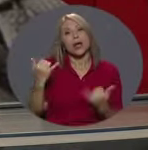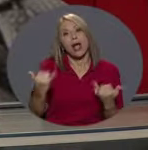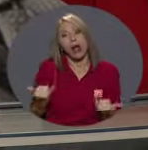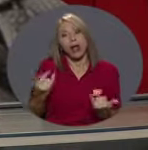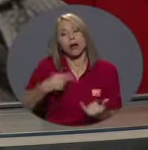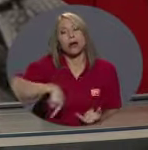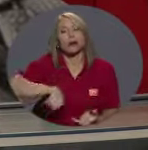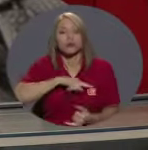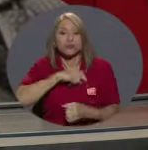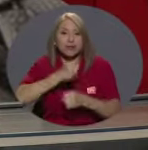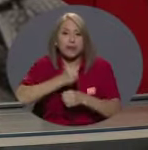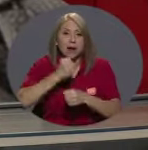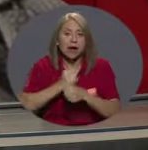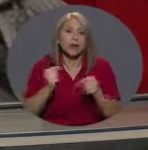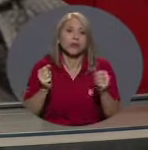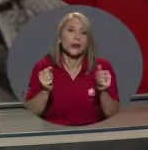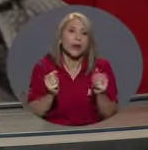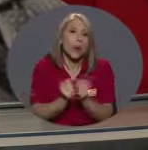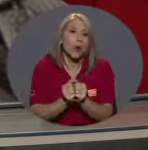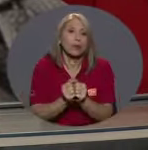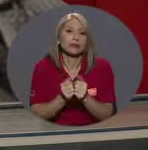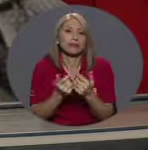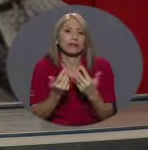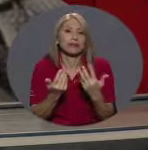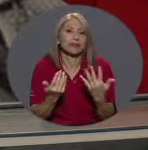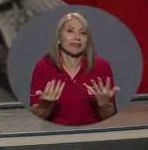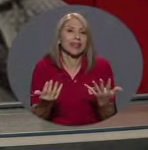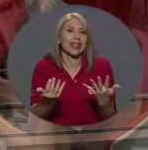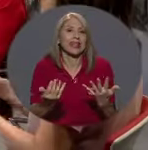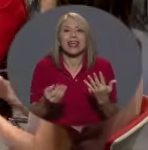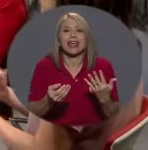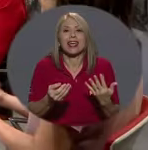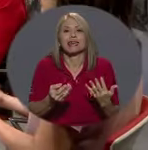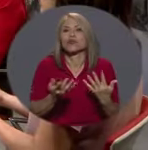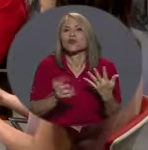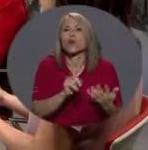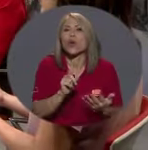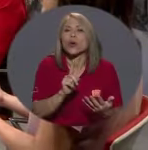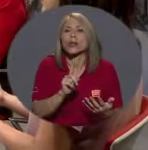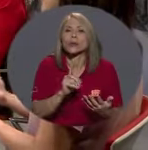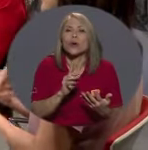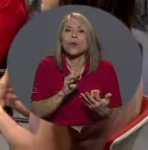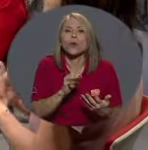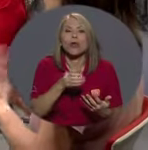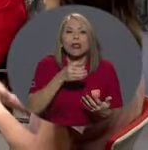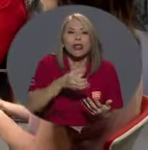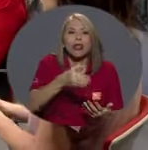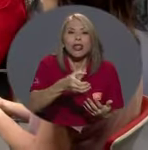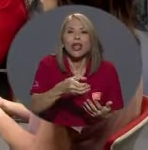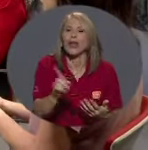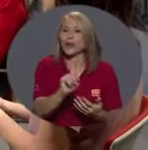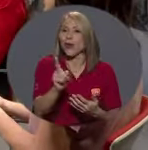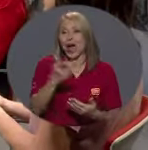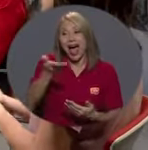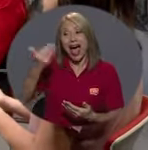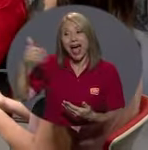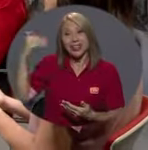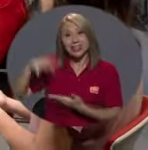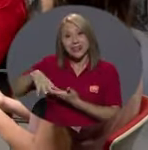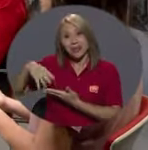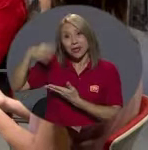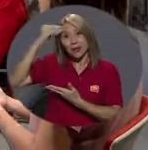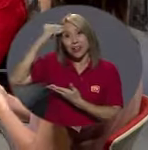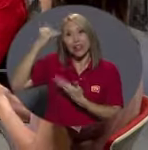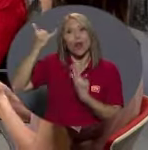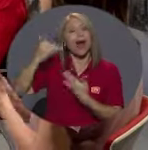estamos, claro, trabajando con, más bien, en vez de dar conocimiento, estamos tratando de desaprender un montón de cosas que es mucho